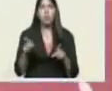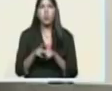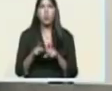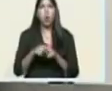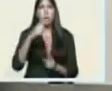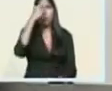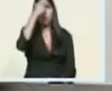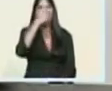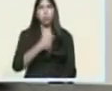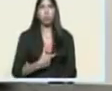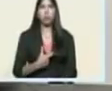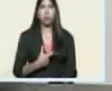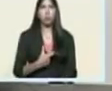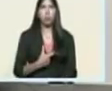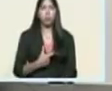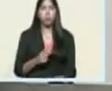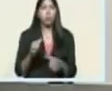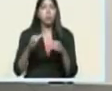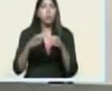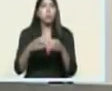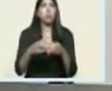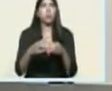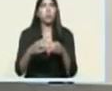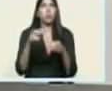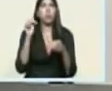el centro, colocado aquí en el centro,